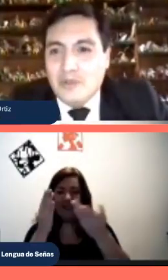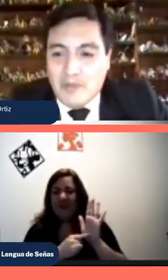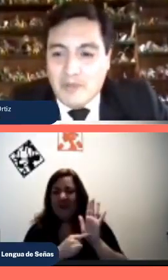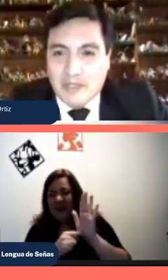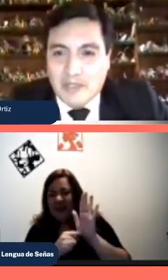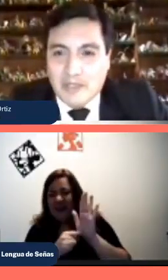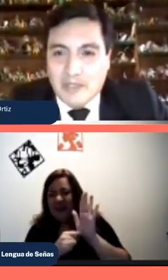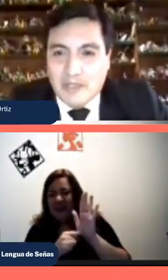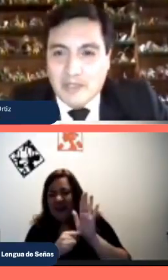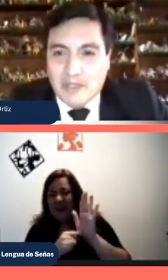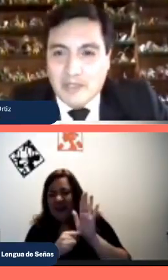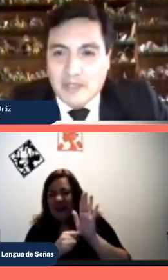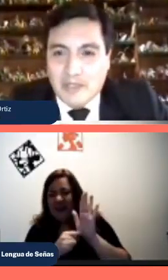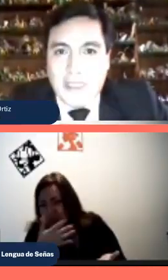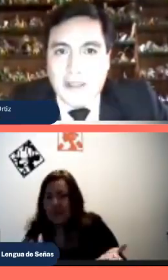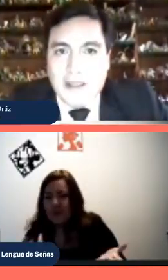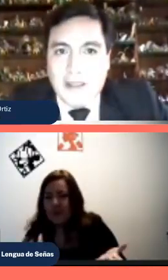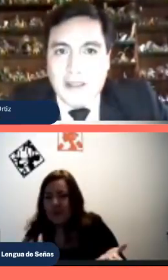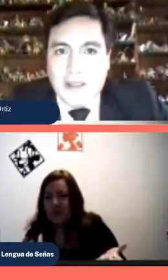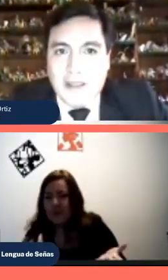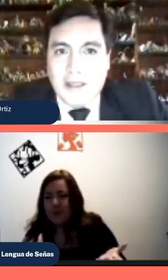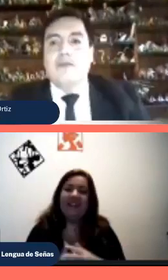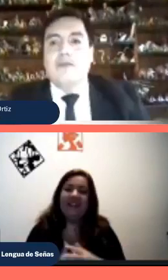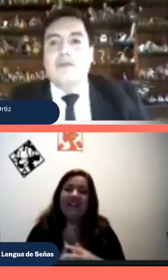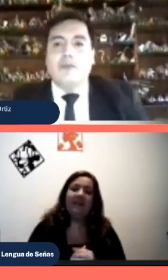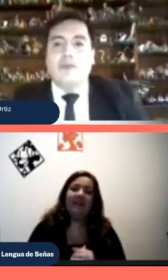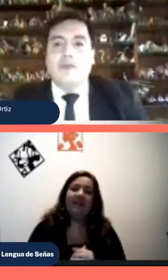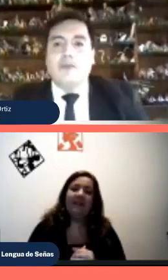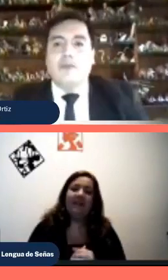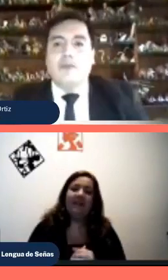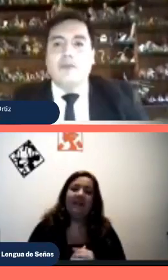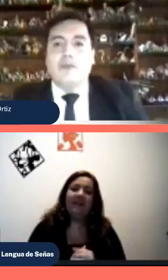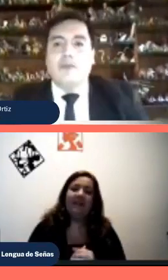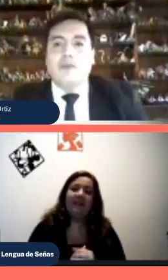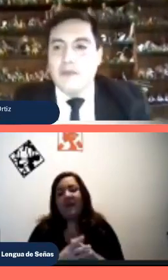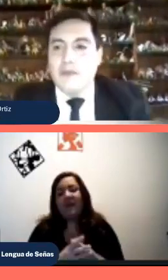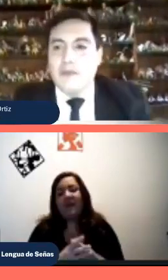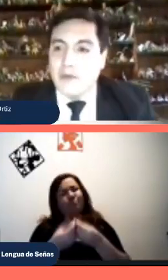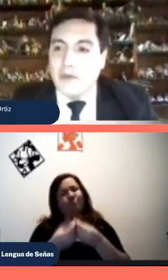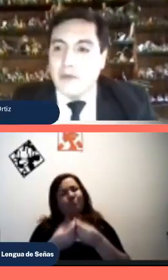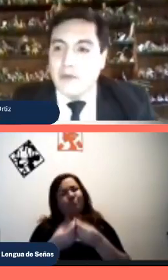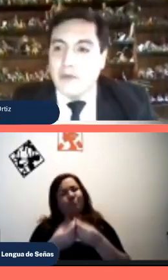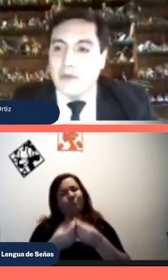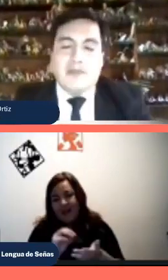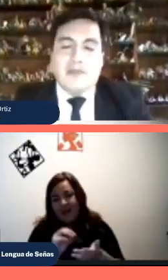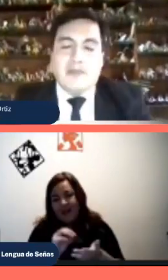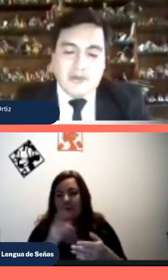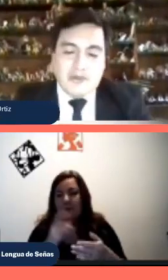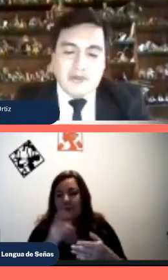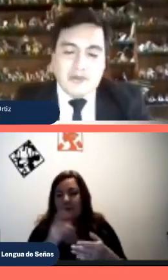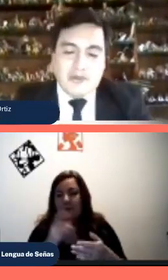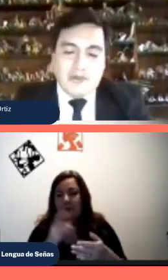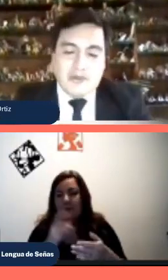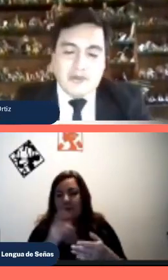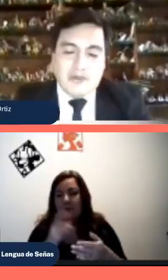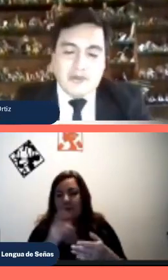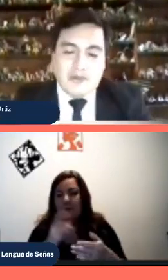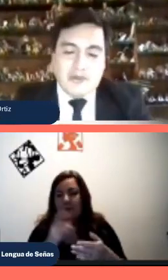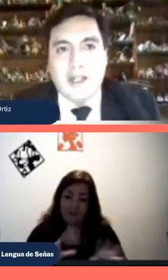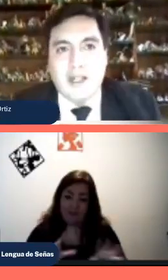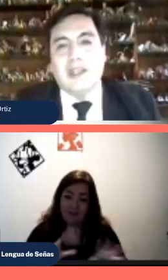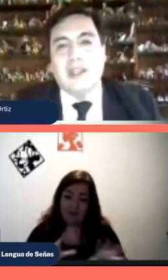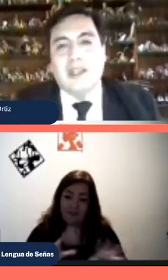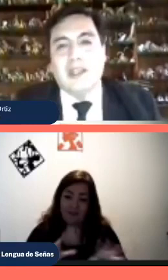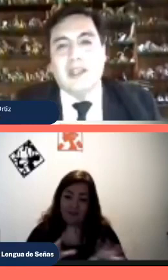de su experimento. Y hay muchos más. Hay muchas más personas, se me quedó un montón de gente